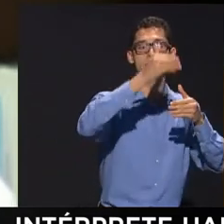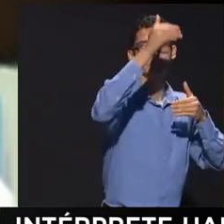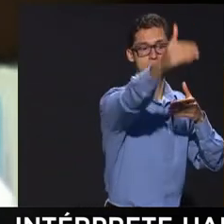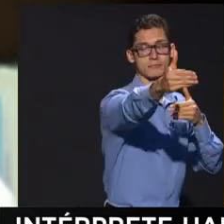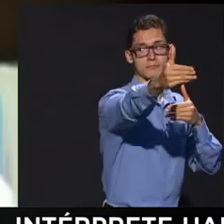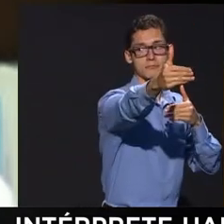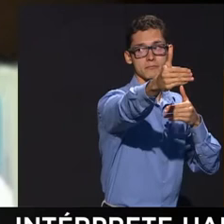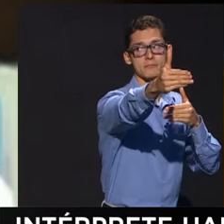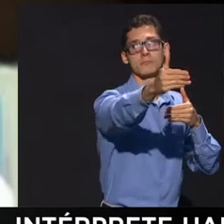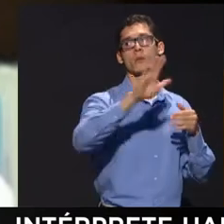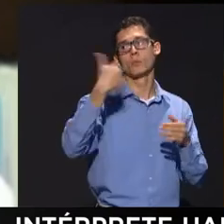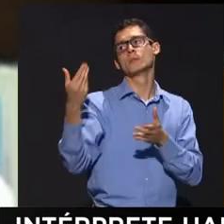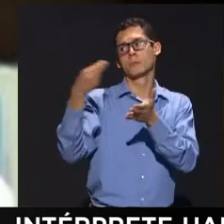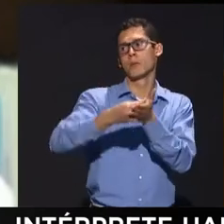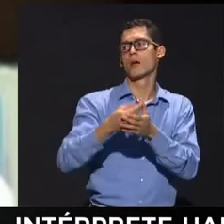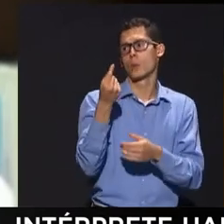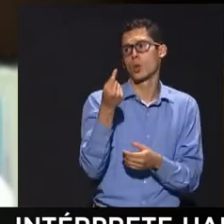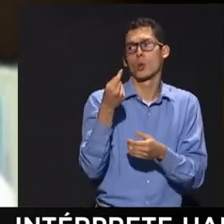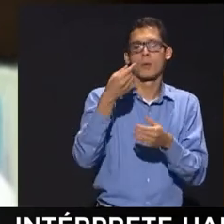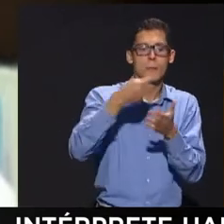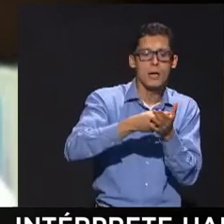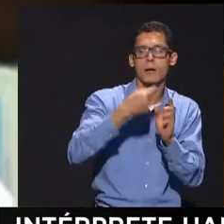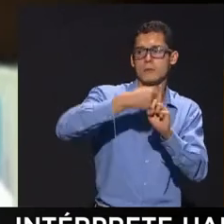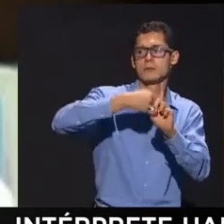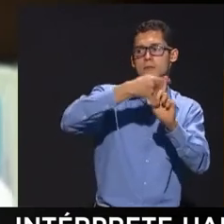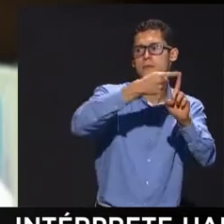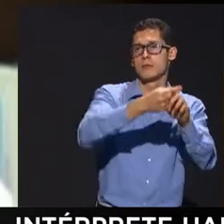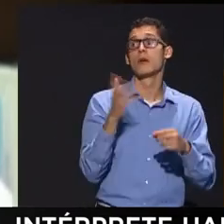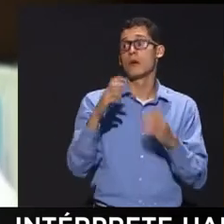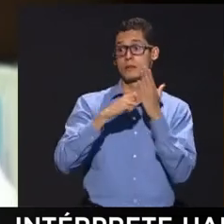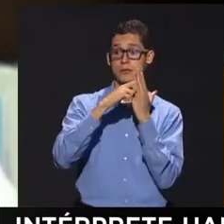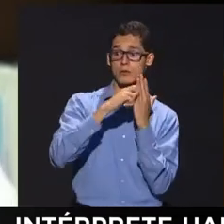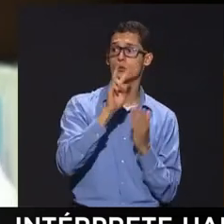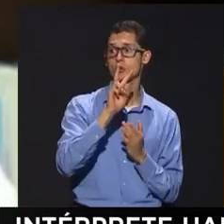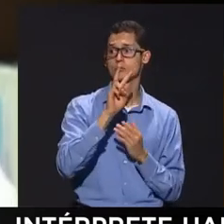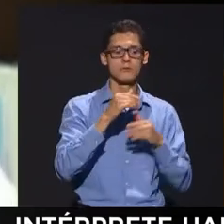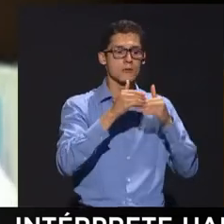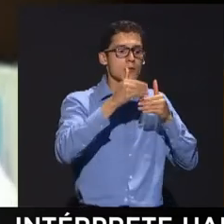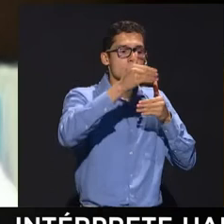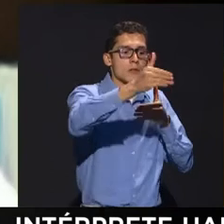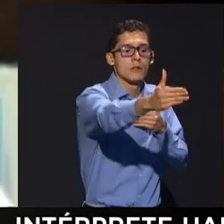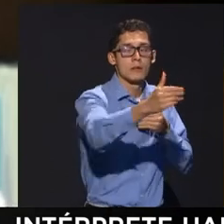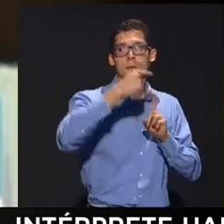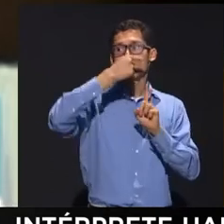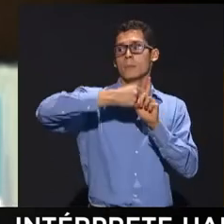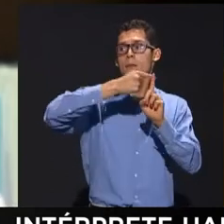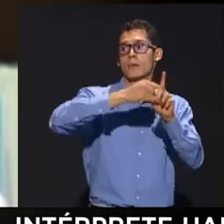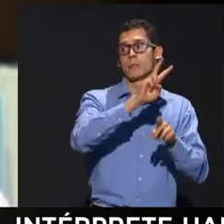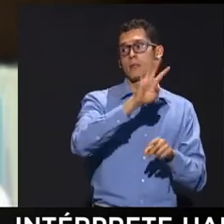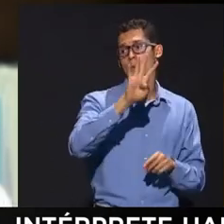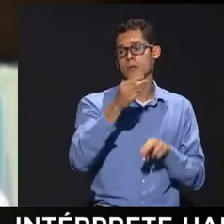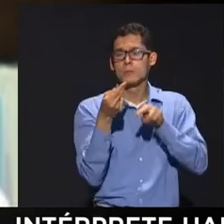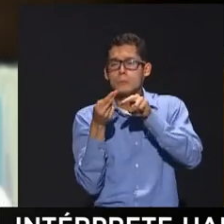24 meses o 5 y 6 también a 24 meses, pero ya digamos que con una condición de interés relativamente baja, o del